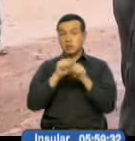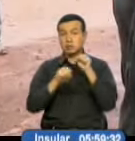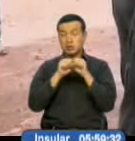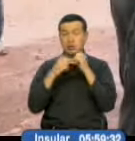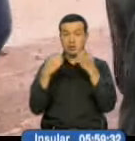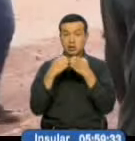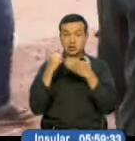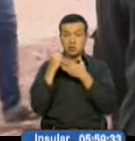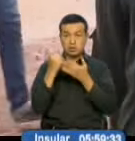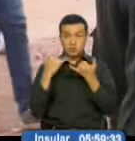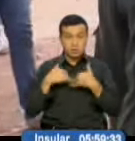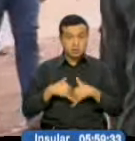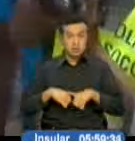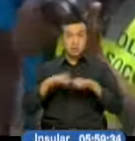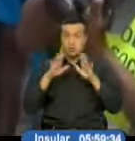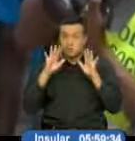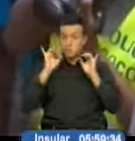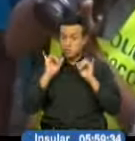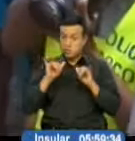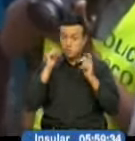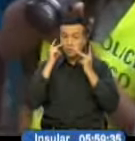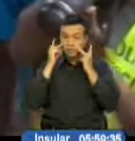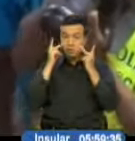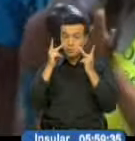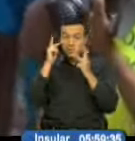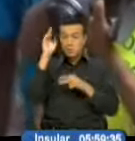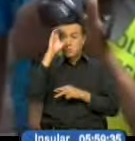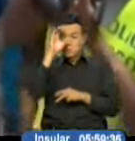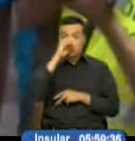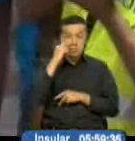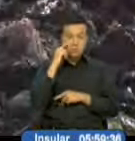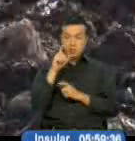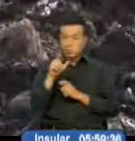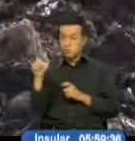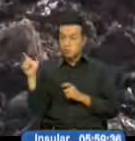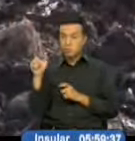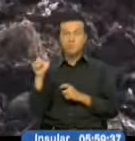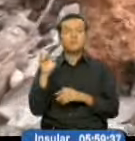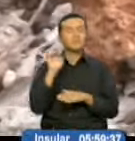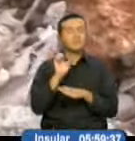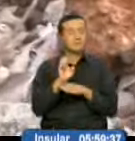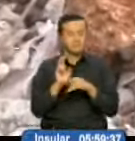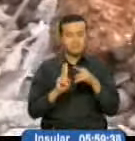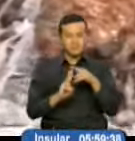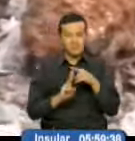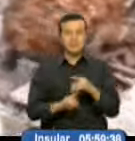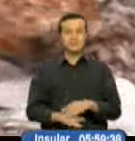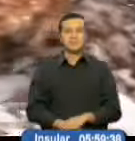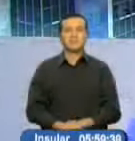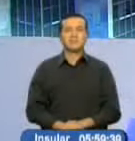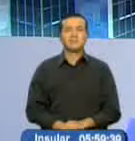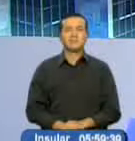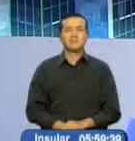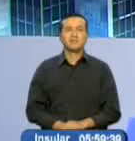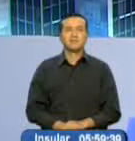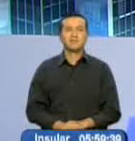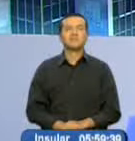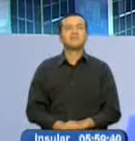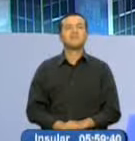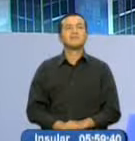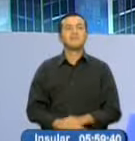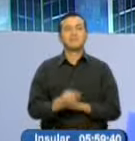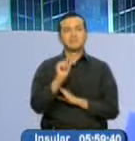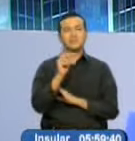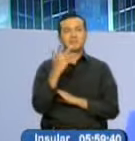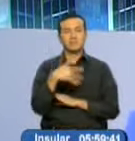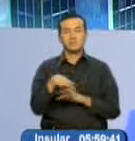de rescate se mantienen en el lugar para las labores de búsqueda y limpieza. Fernanda de la Bastida, Ecuador TV. Faltan pocos